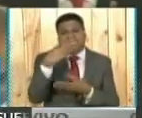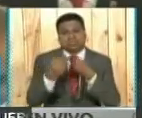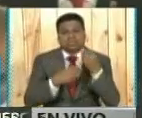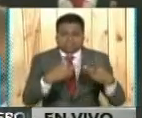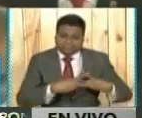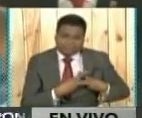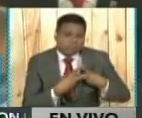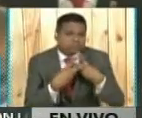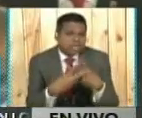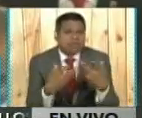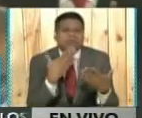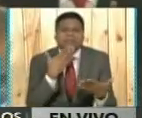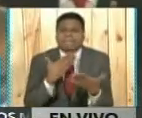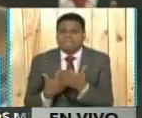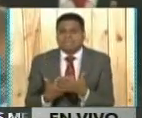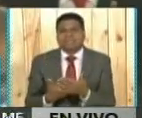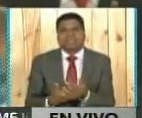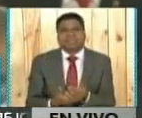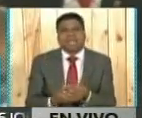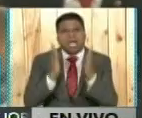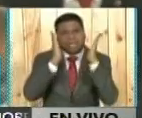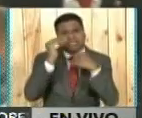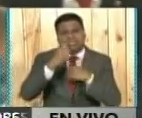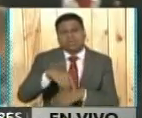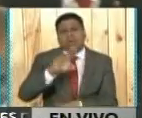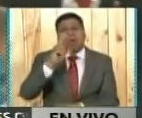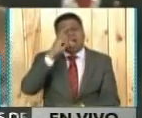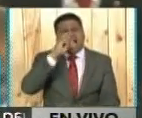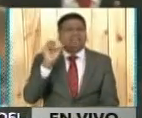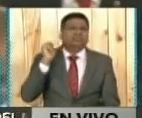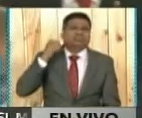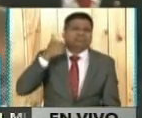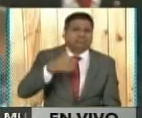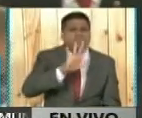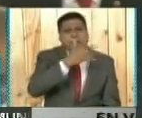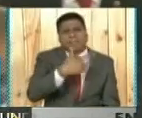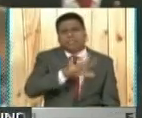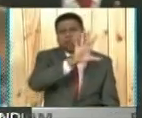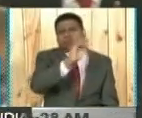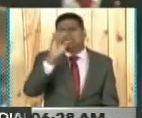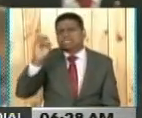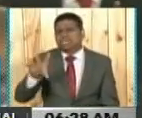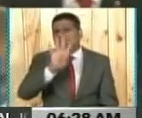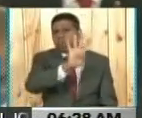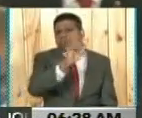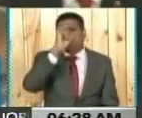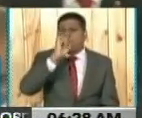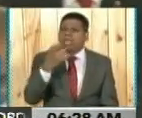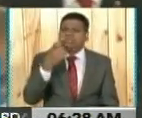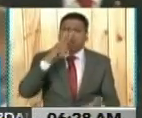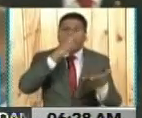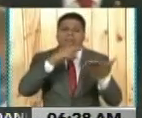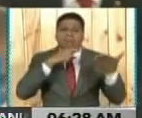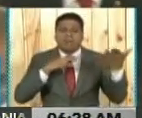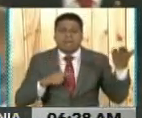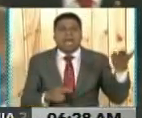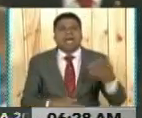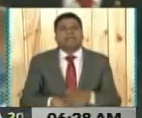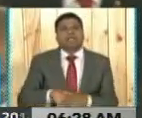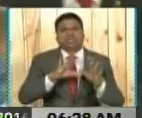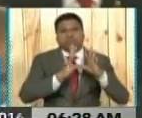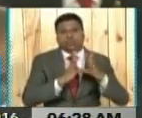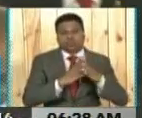lo solicitan, atendiéndose un promedio anual de 500 en los últimos 4 años. Las cifras y los